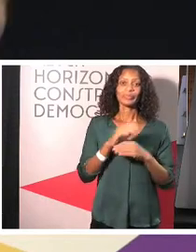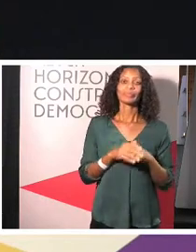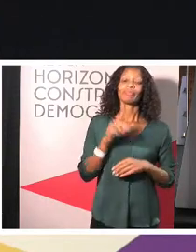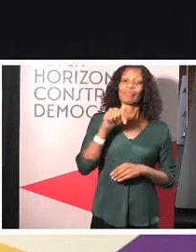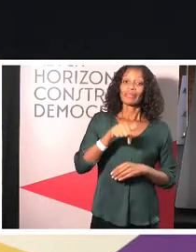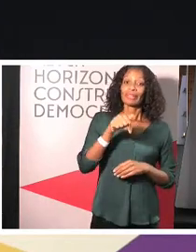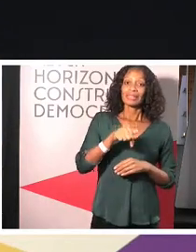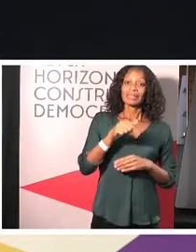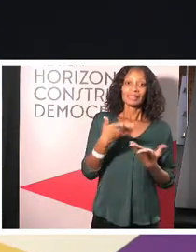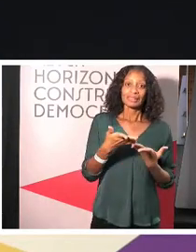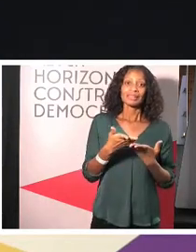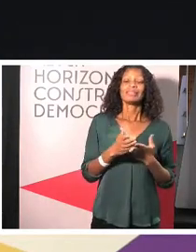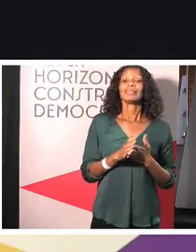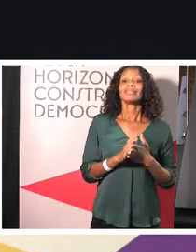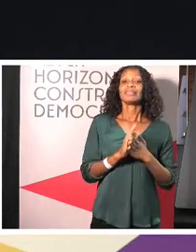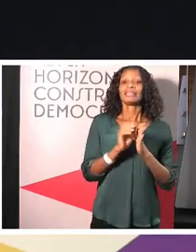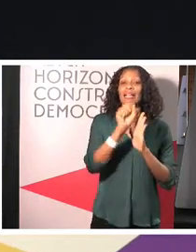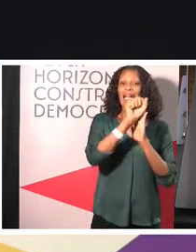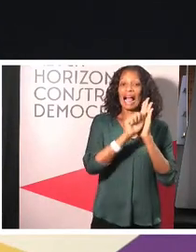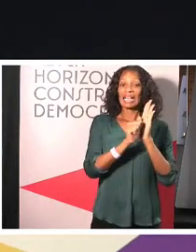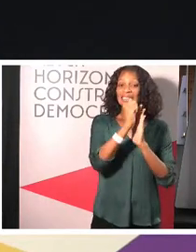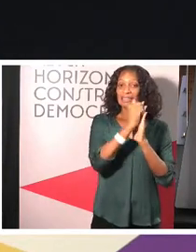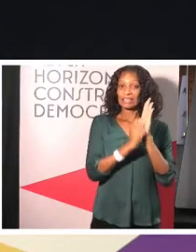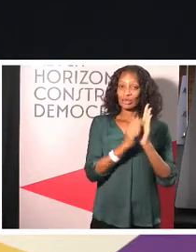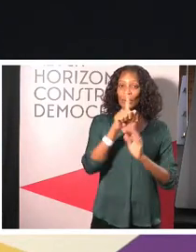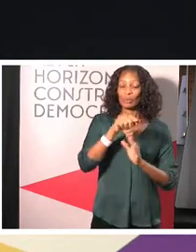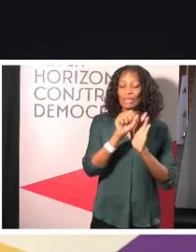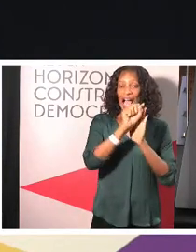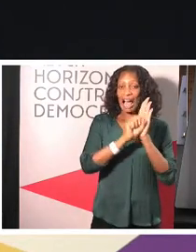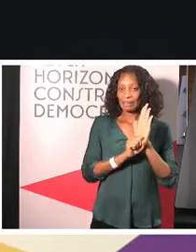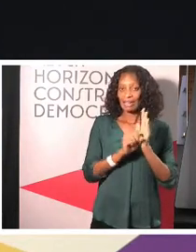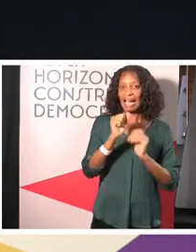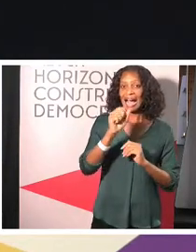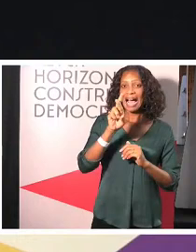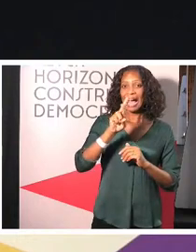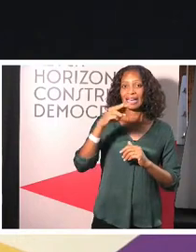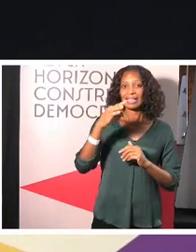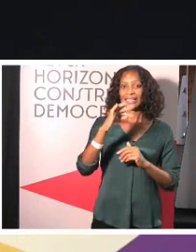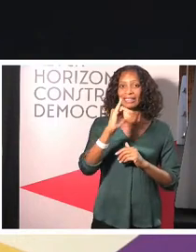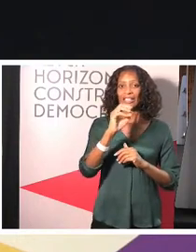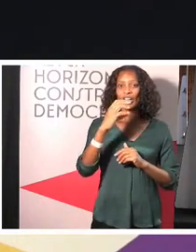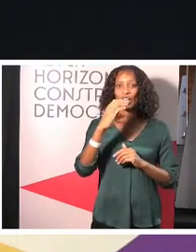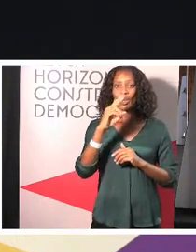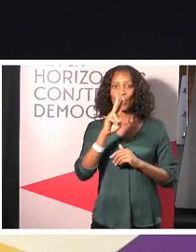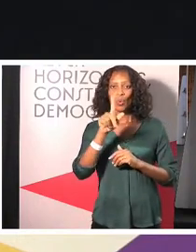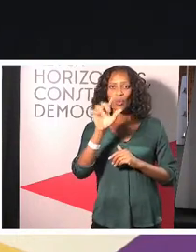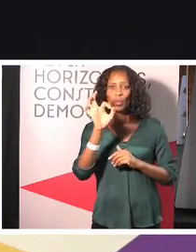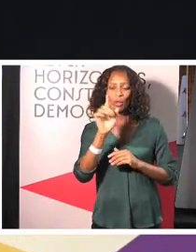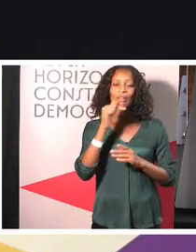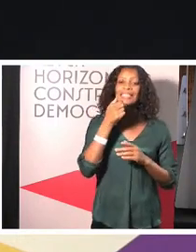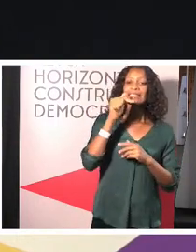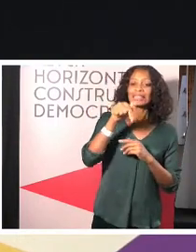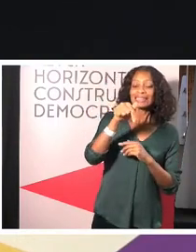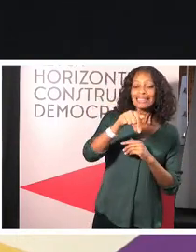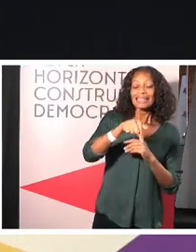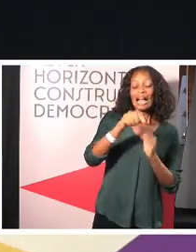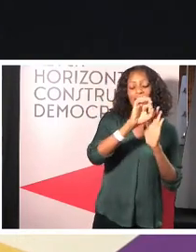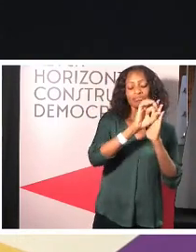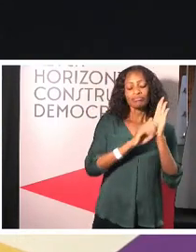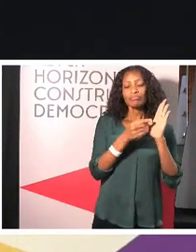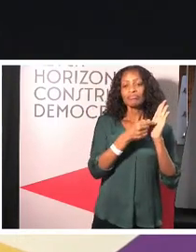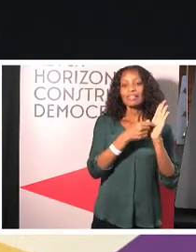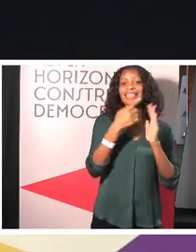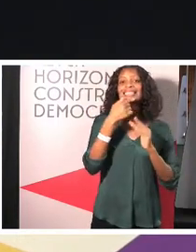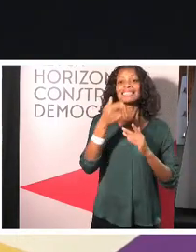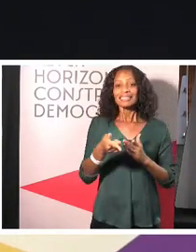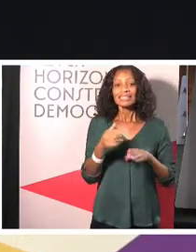hace poco incluso un artículo de Pablo en Contexto, ¿no? como lo entendía Paul Anchas, ¿no? Que es como el Estado como una zona estratégica en